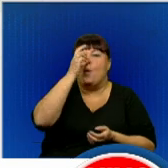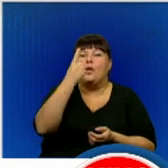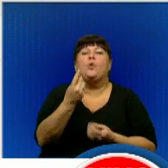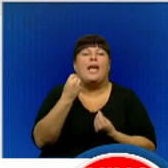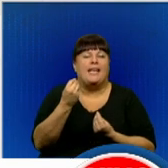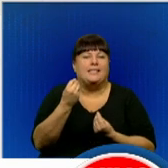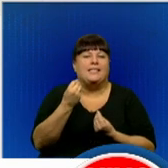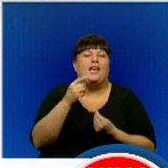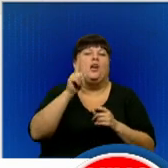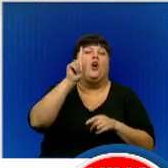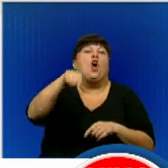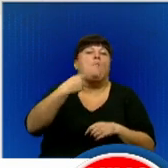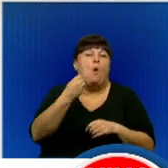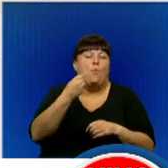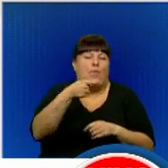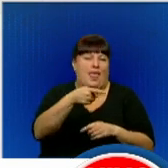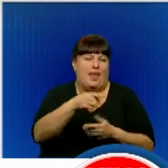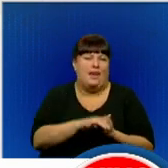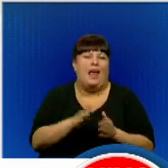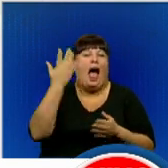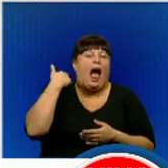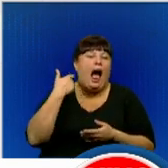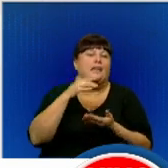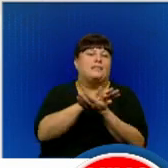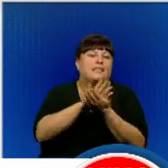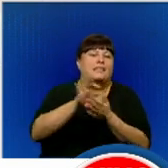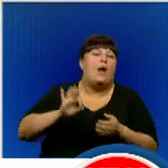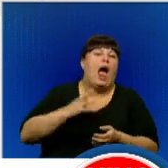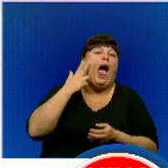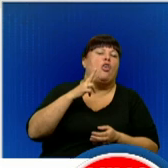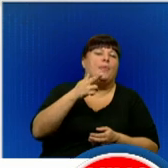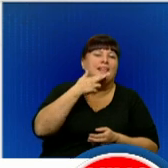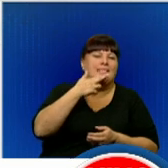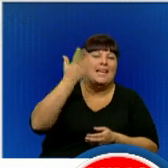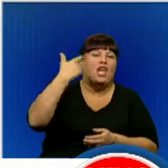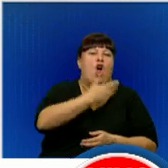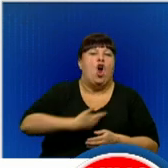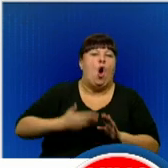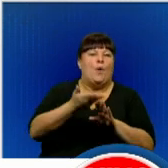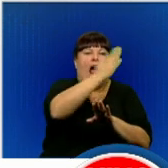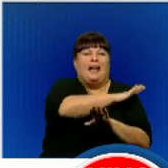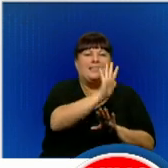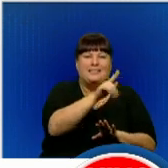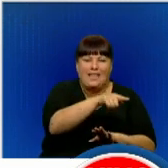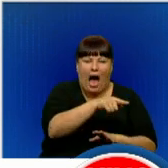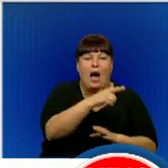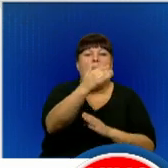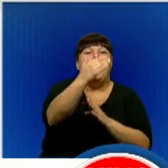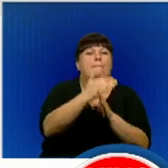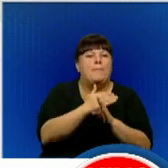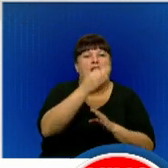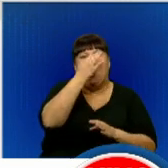el producto de la aplicación de lo que se había resuelto en el 2017 durante la gestión del gobierno anterior que reducía a